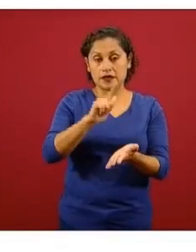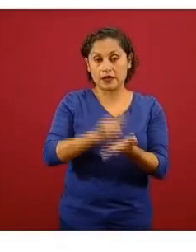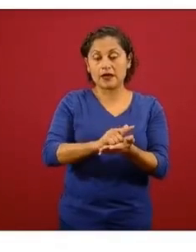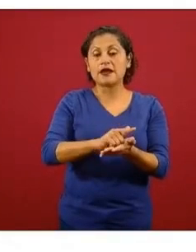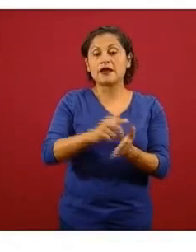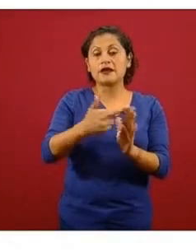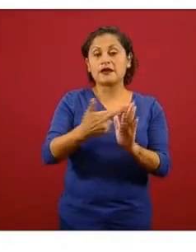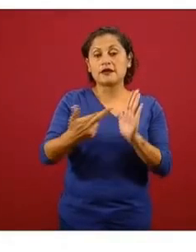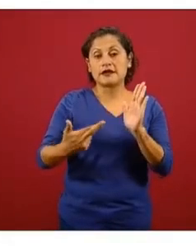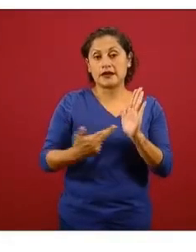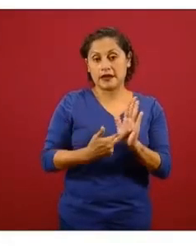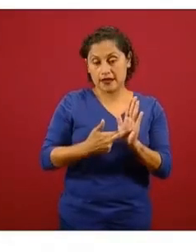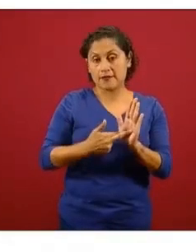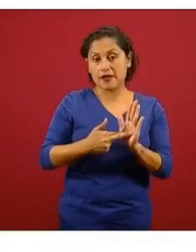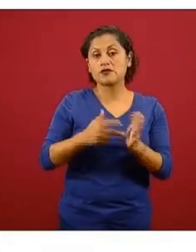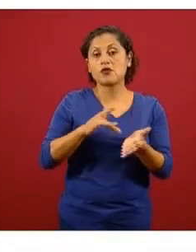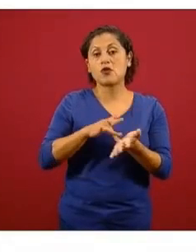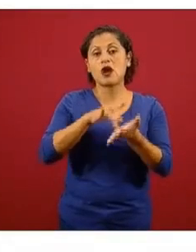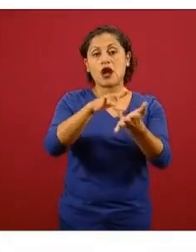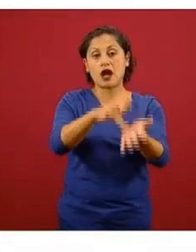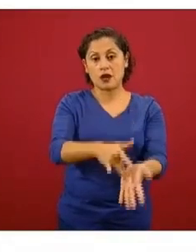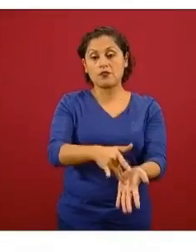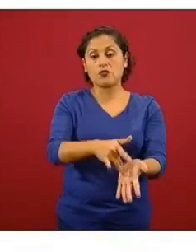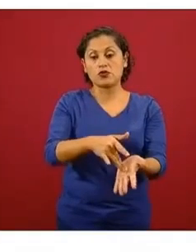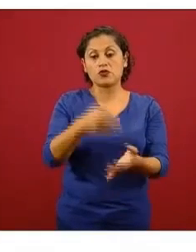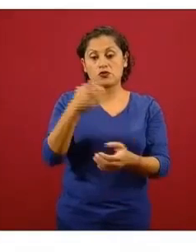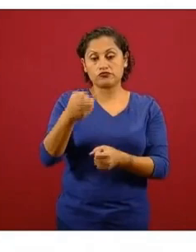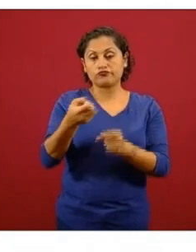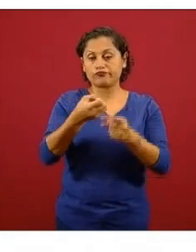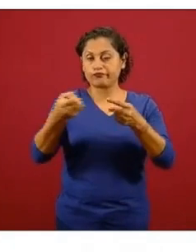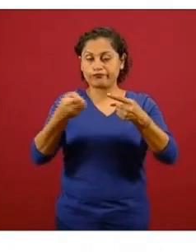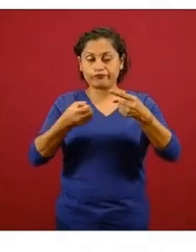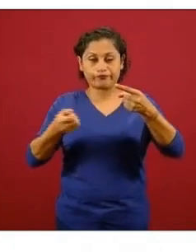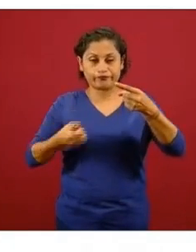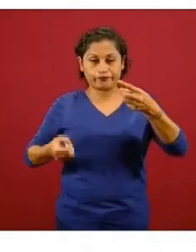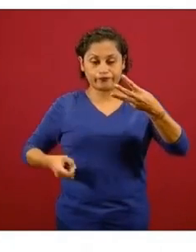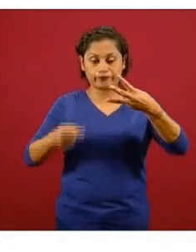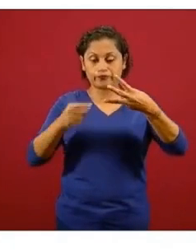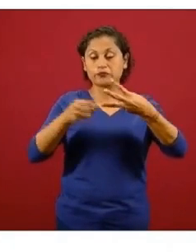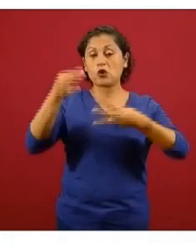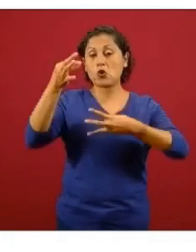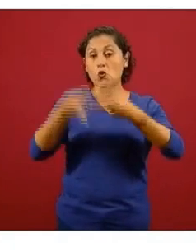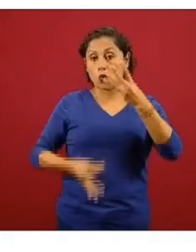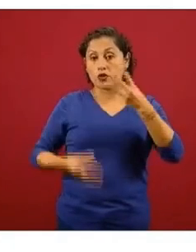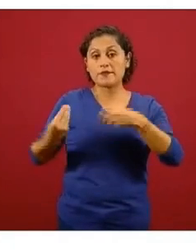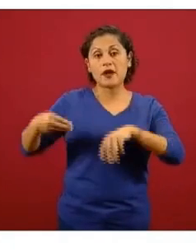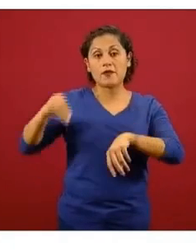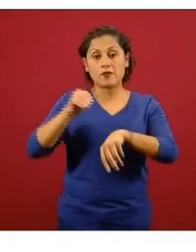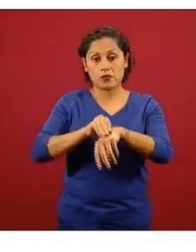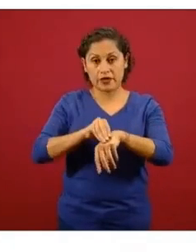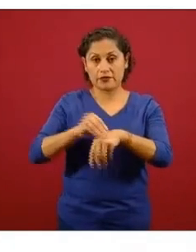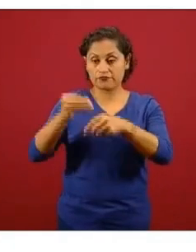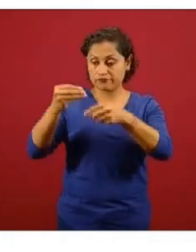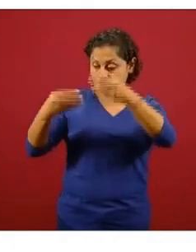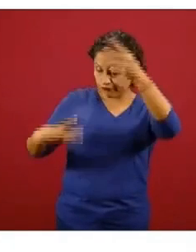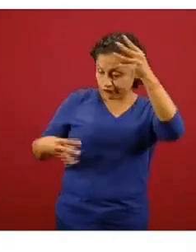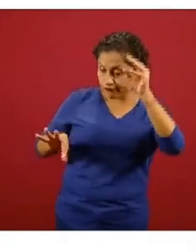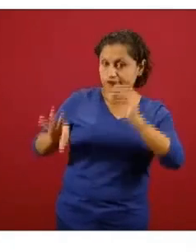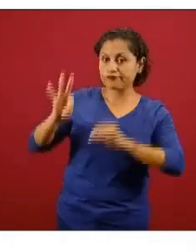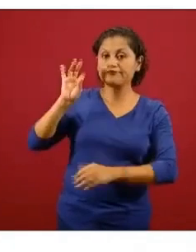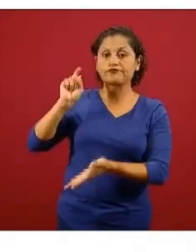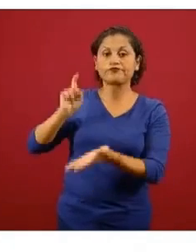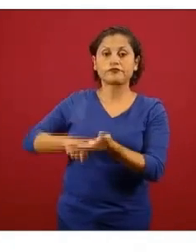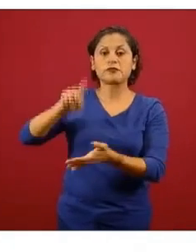microempresas familiares. Toda esa frase viene muy larga, pero con que ustedes seleccionen la opción que dice reembolsos, es la